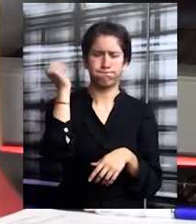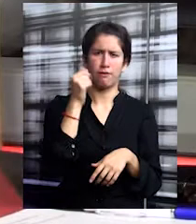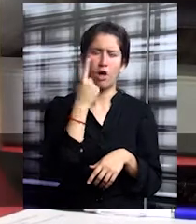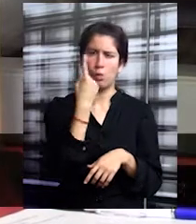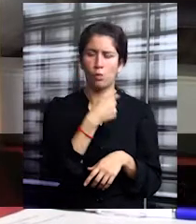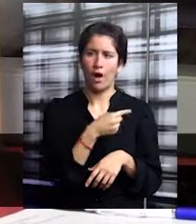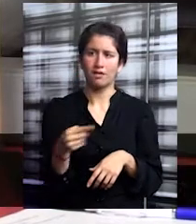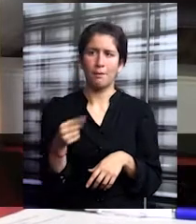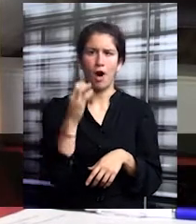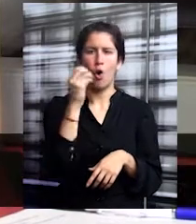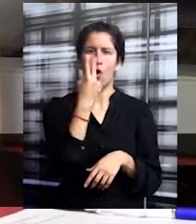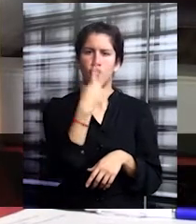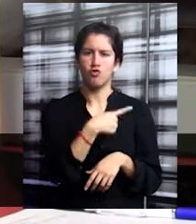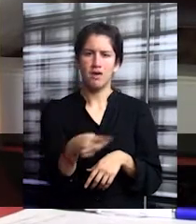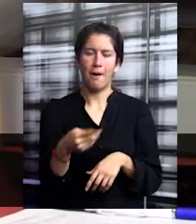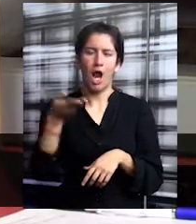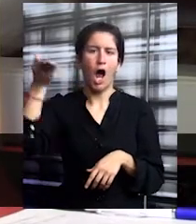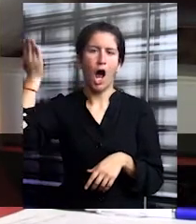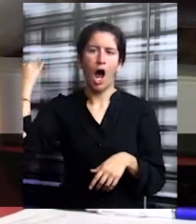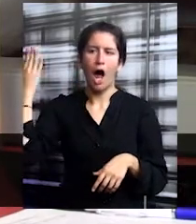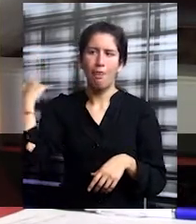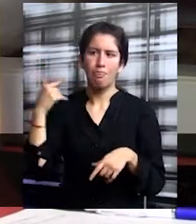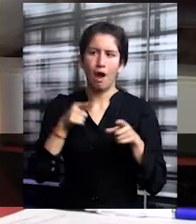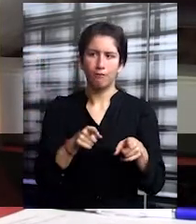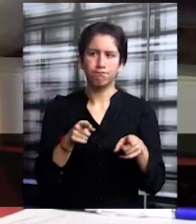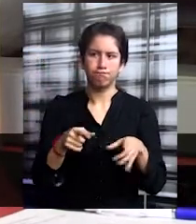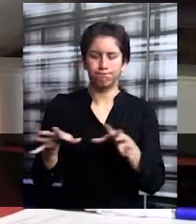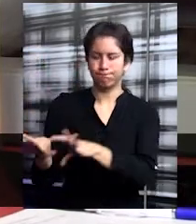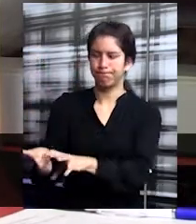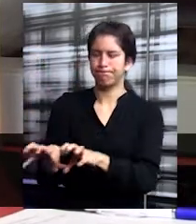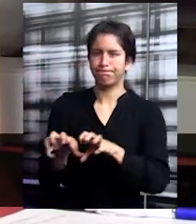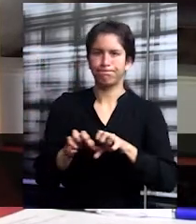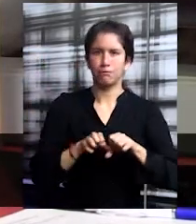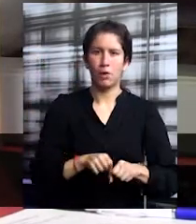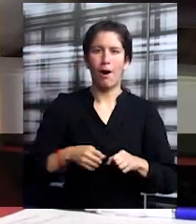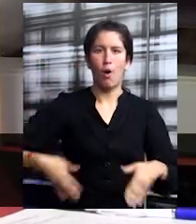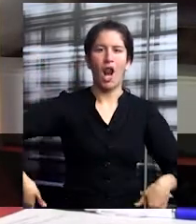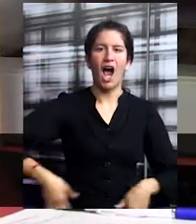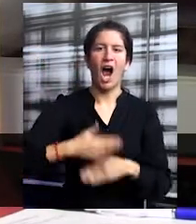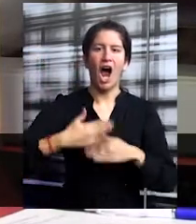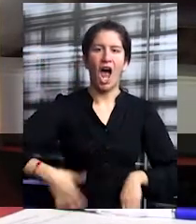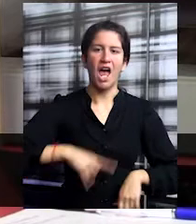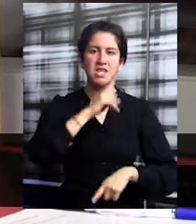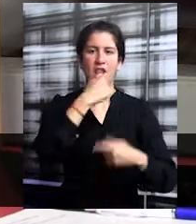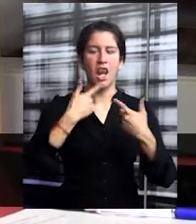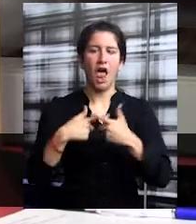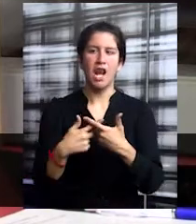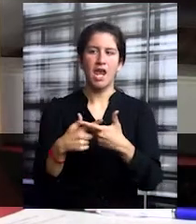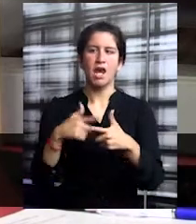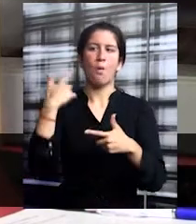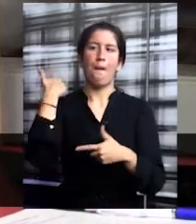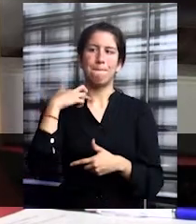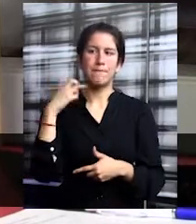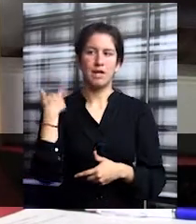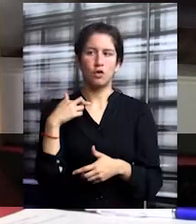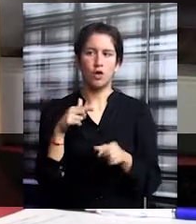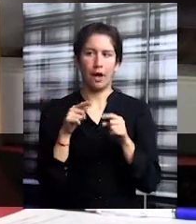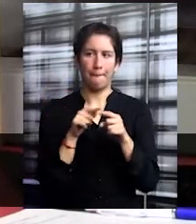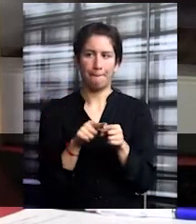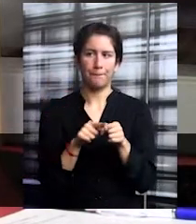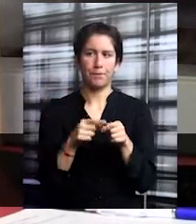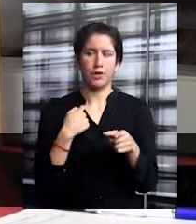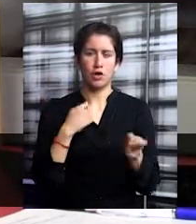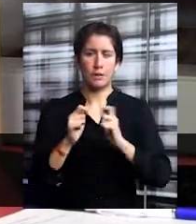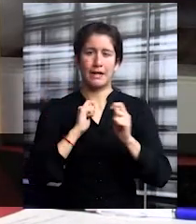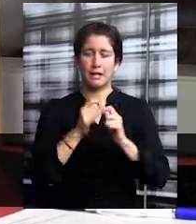semanas antes empezaron ciertas tomas de calle acá en La Ligua y en Petorca básicamente. Por el tema de la sequía. Y por lo tanto yo me